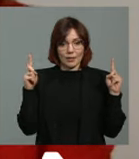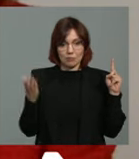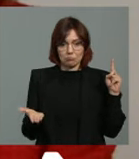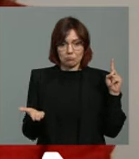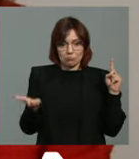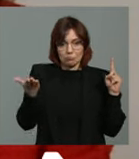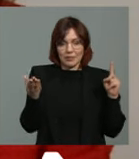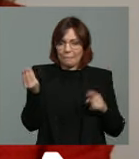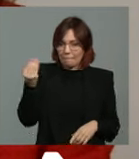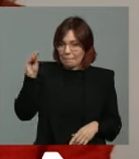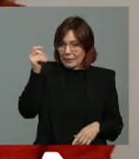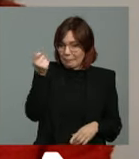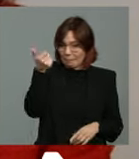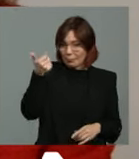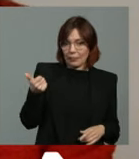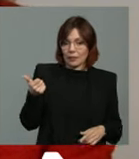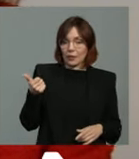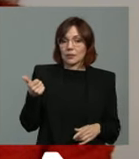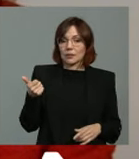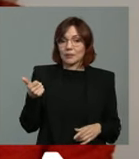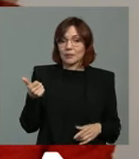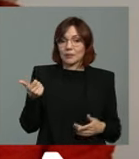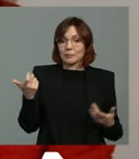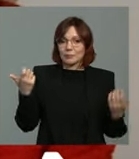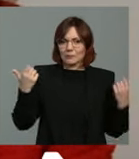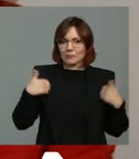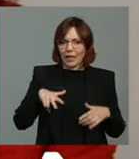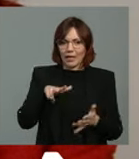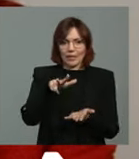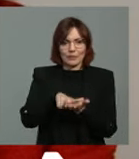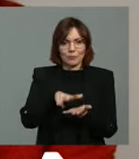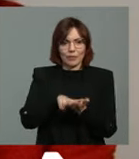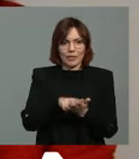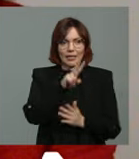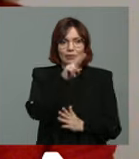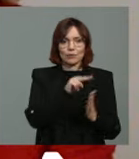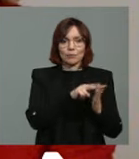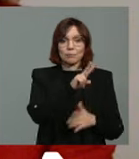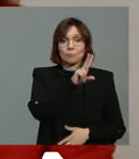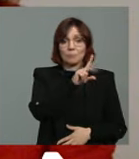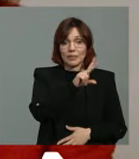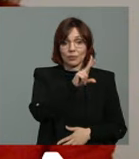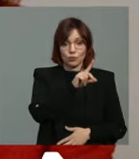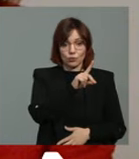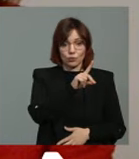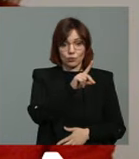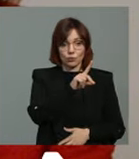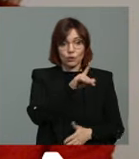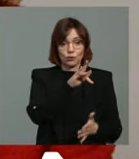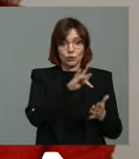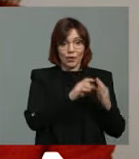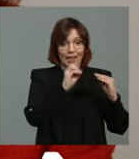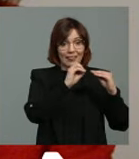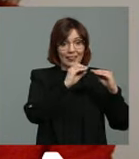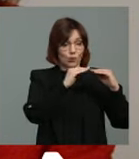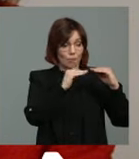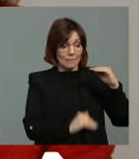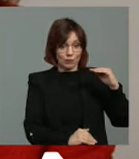ligeras muy pequeñas Pero cuánto ha subido la hipoteca desde el año 2021 cuando el euribor estaba en